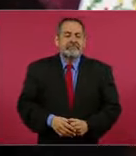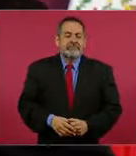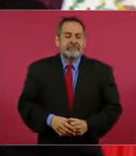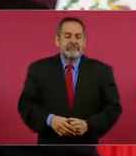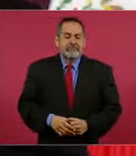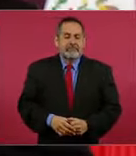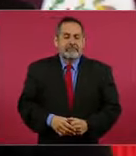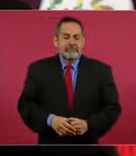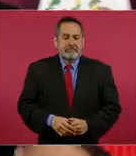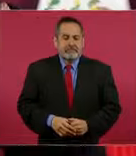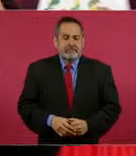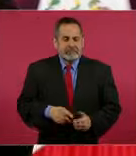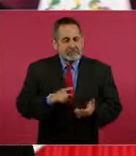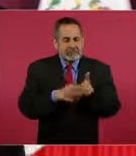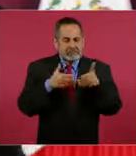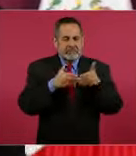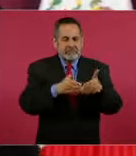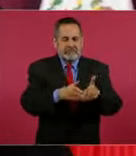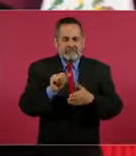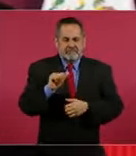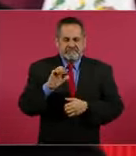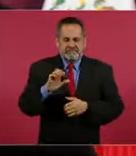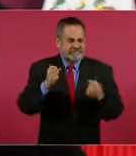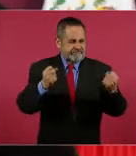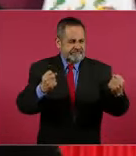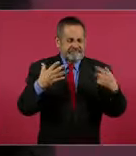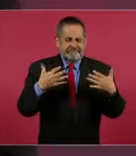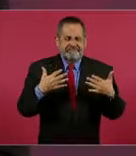Pero tienen calefacción.